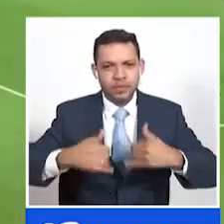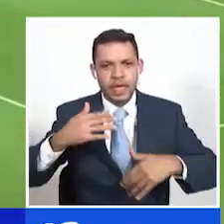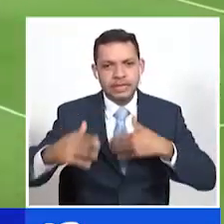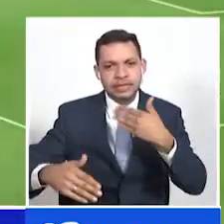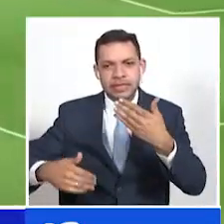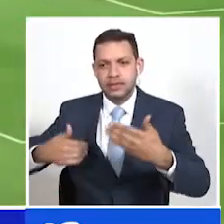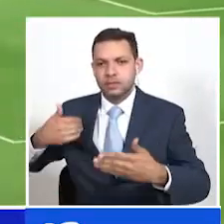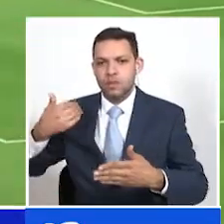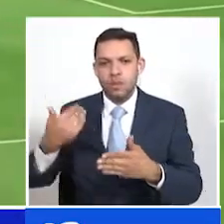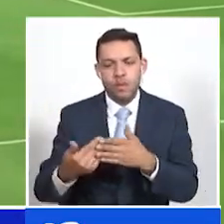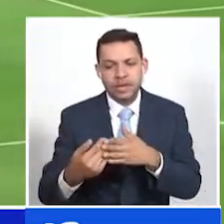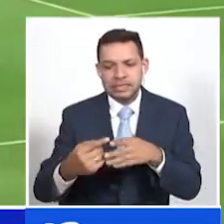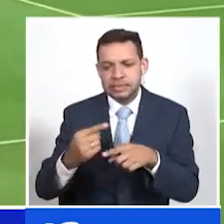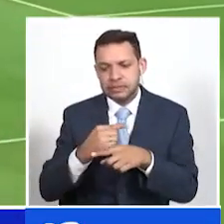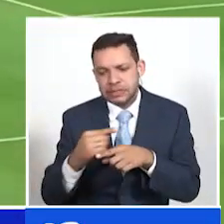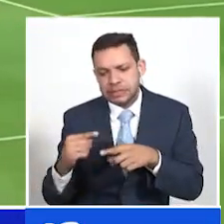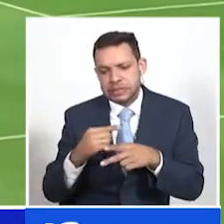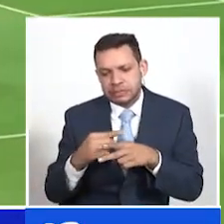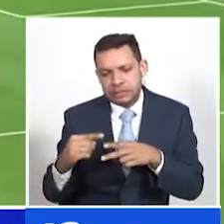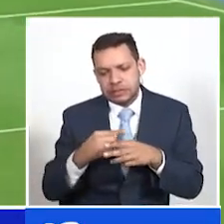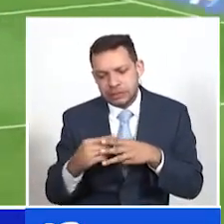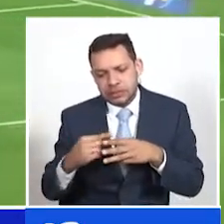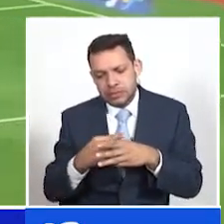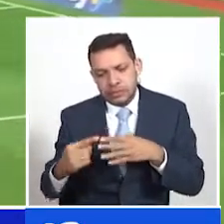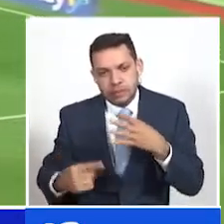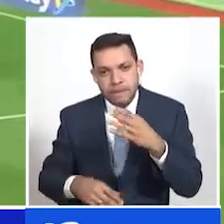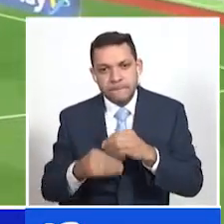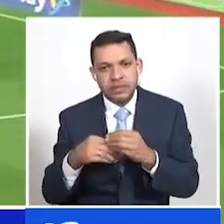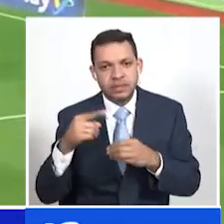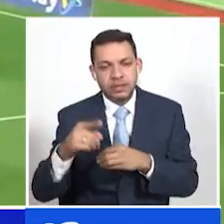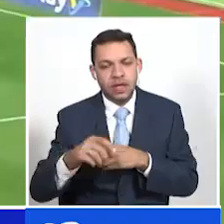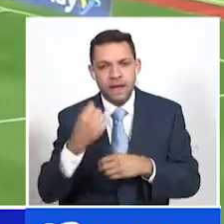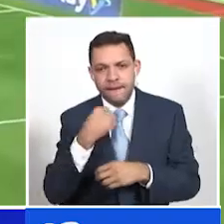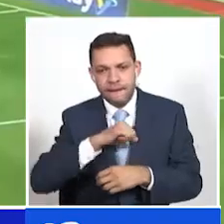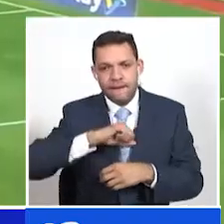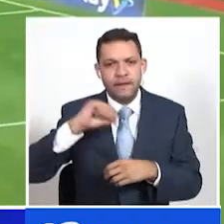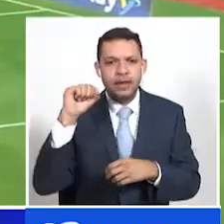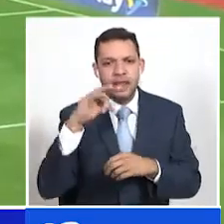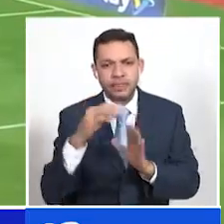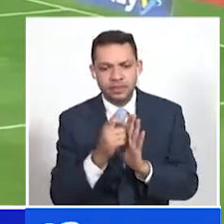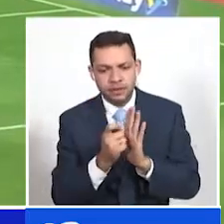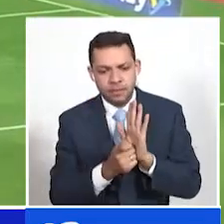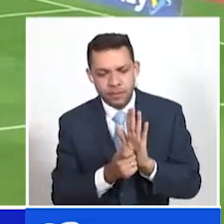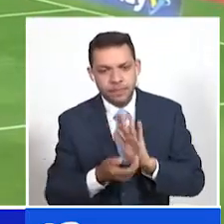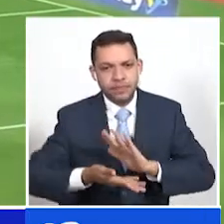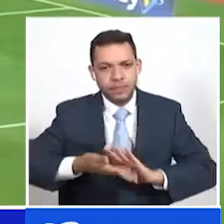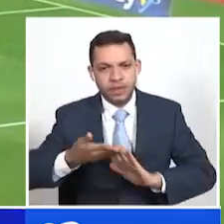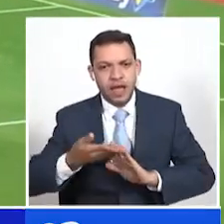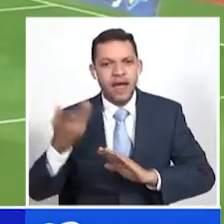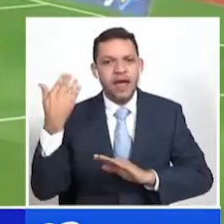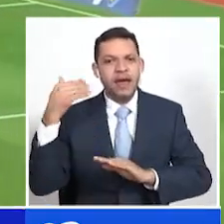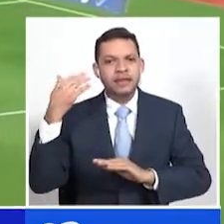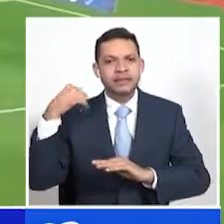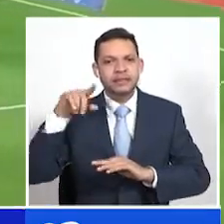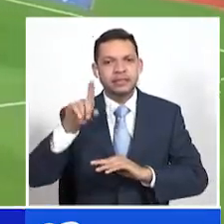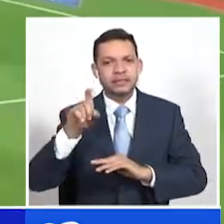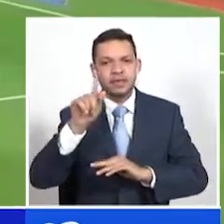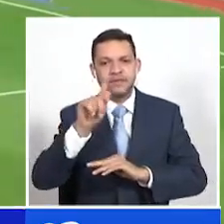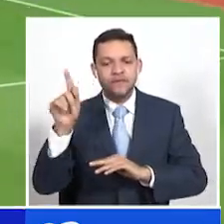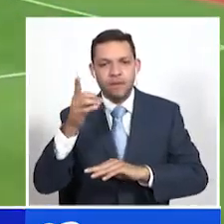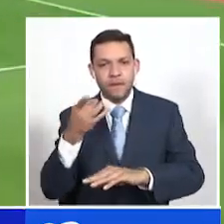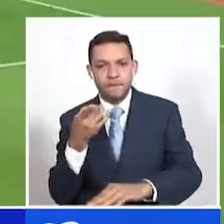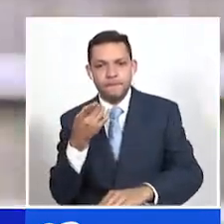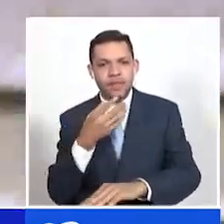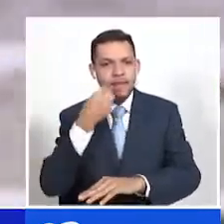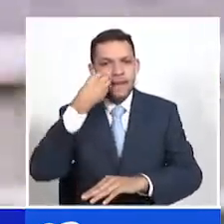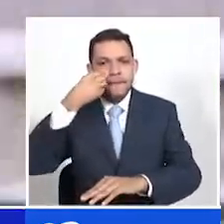para que el cuadro albo volviera a sumar de a 3. La única victoria que registraba este año se remontaba al 6 de febrero cuando derrotó 3-1 a Envigado